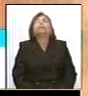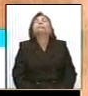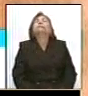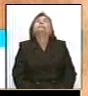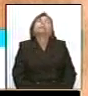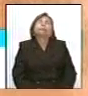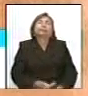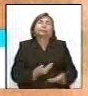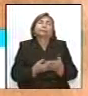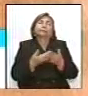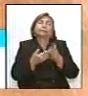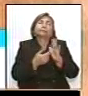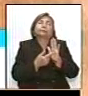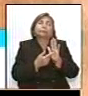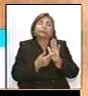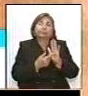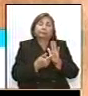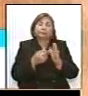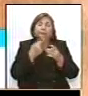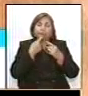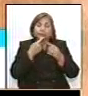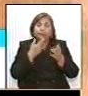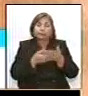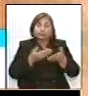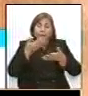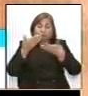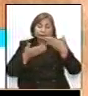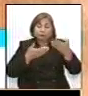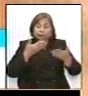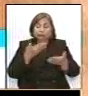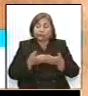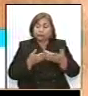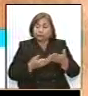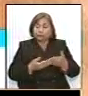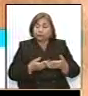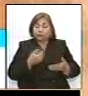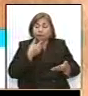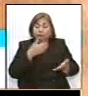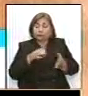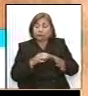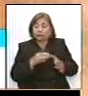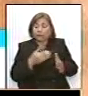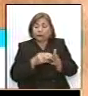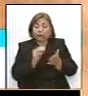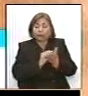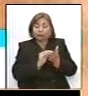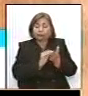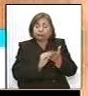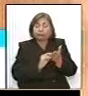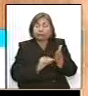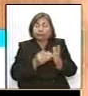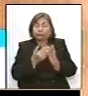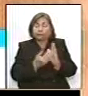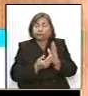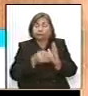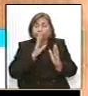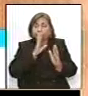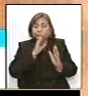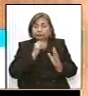ha presentado, como ya he mencionado, sus descargos, lo ha hecho por escrito y